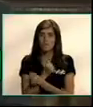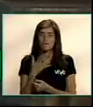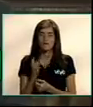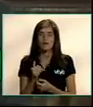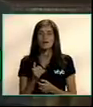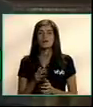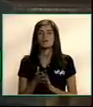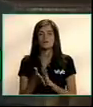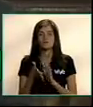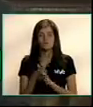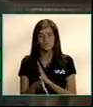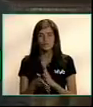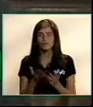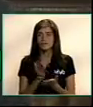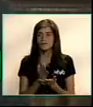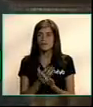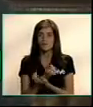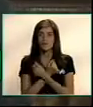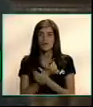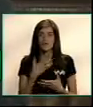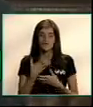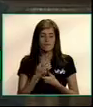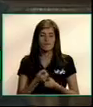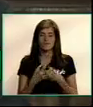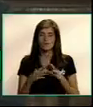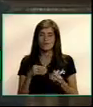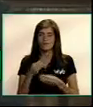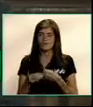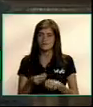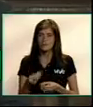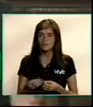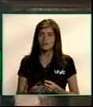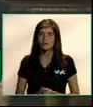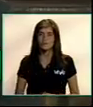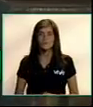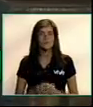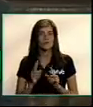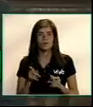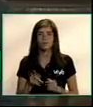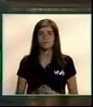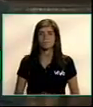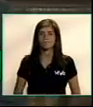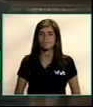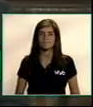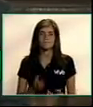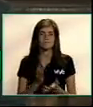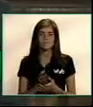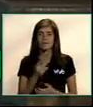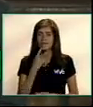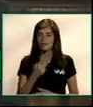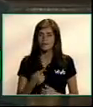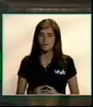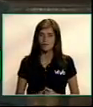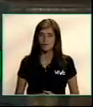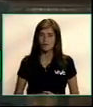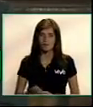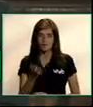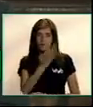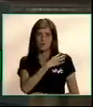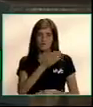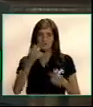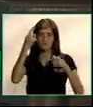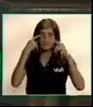expresión afectuosa, de confianza en lo que hacía, ¿no? Y bueno, como siempre hemos dicho, comandante